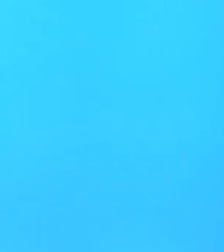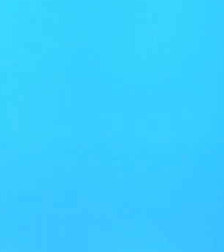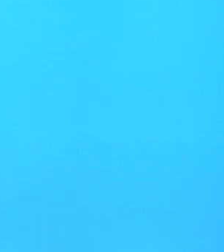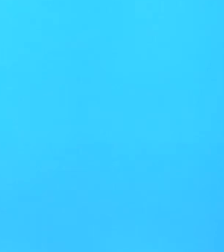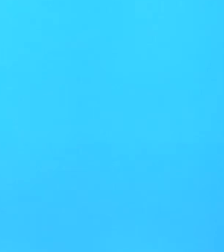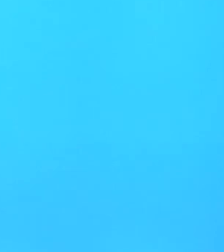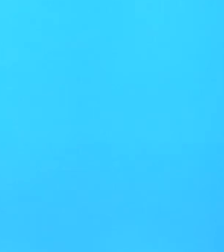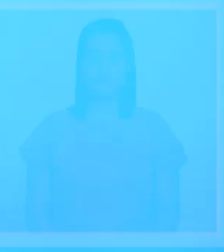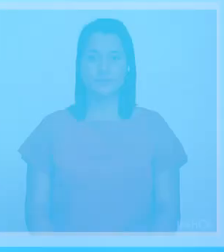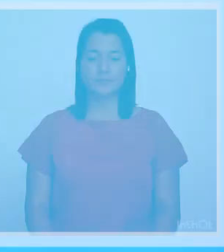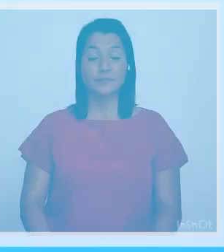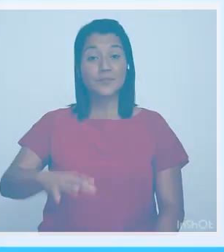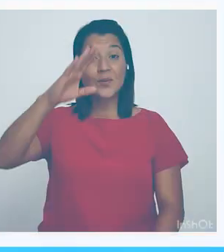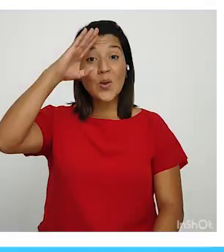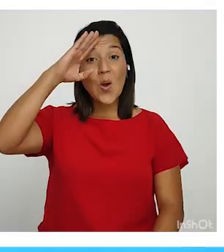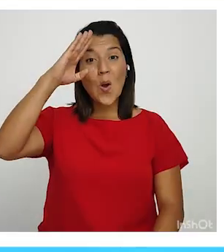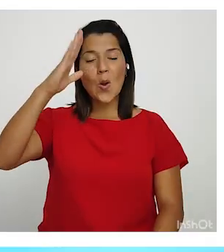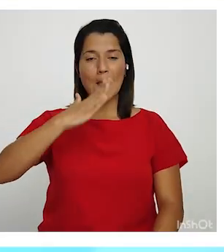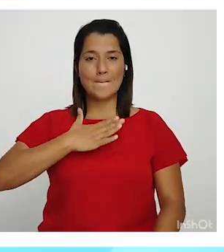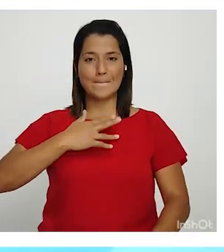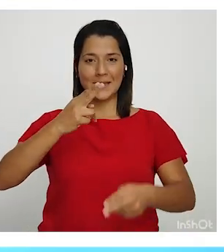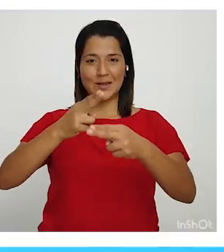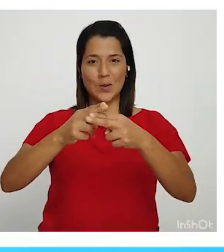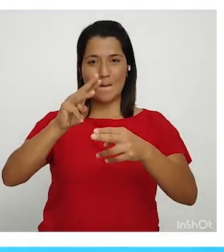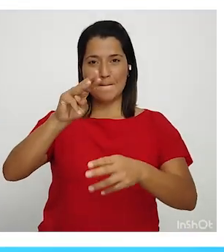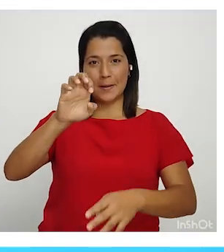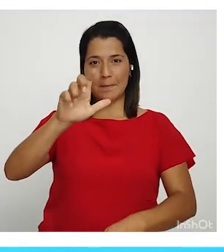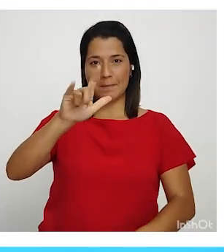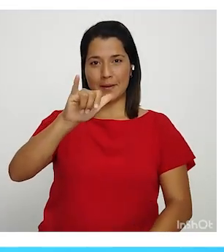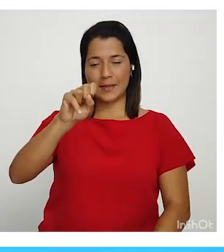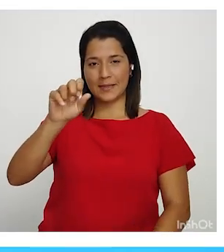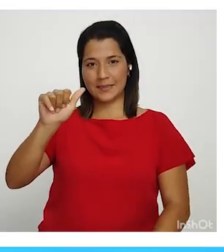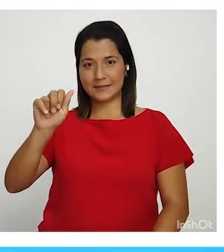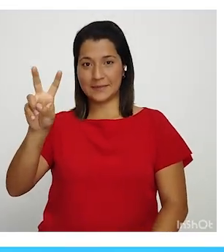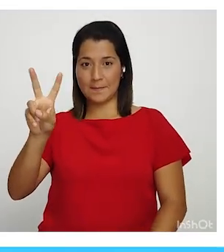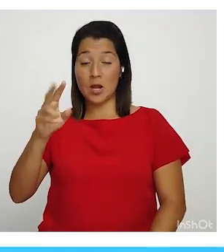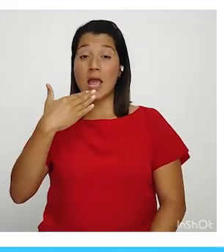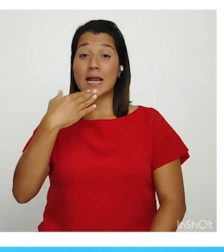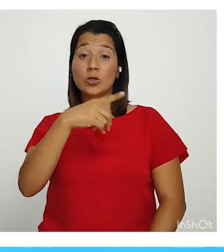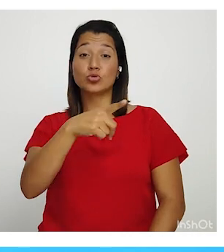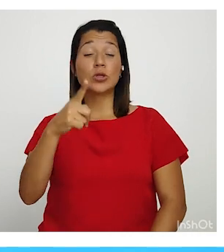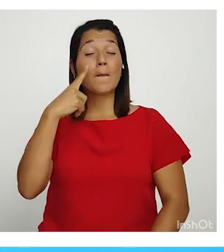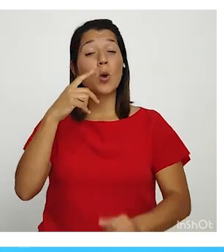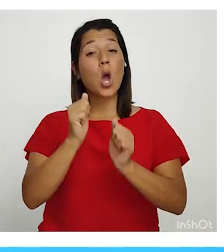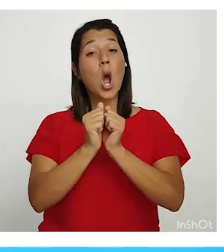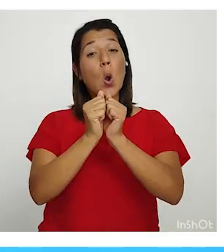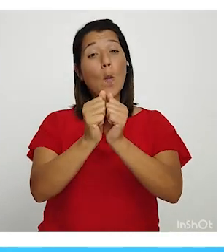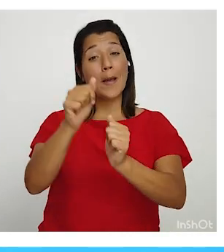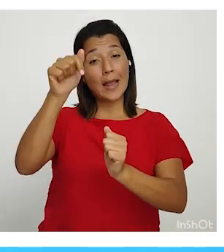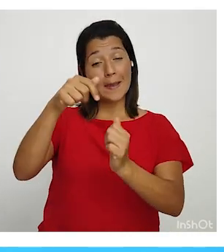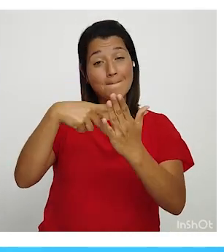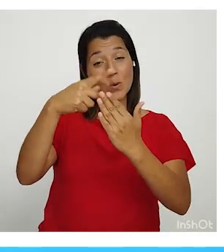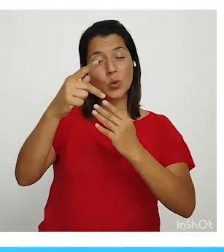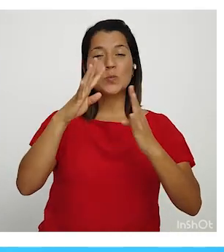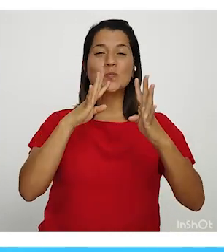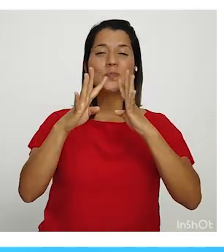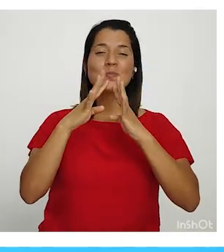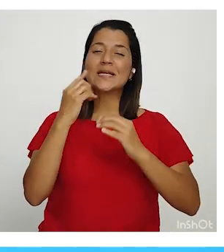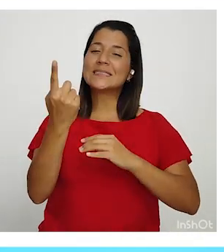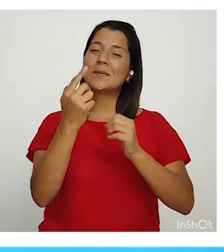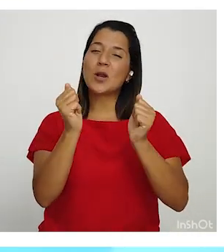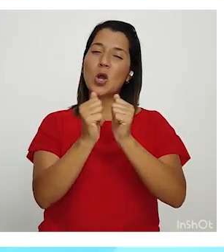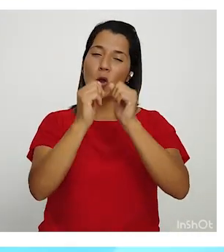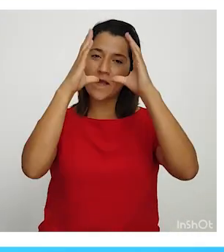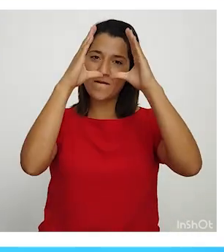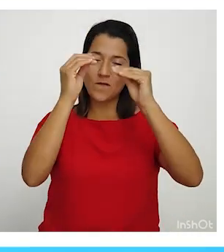¿qué tal? Les saluda Melissa Valerio. Gracias por acompañarnos acá en su programa Conversamos, siempre con mucha información nacional, deportiva,